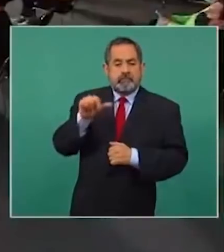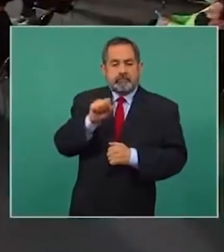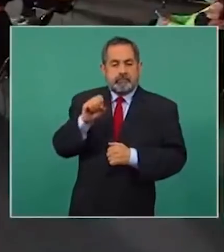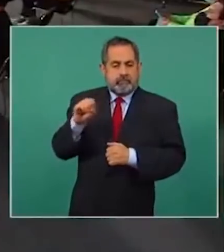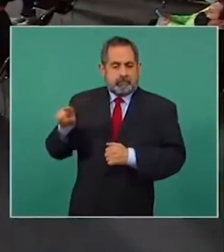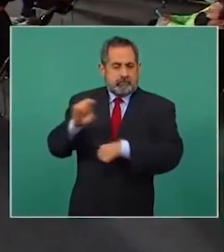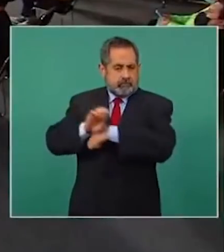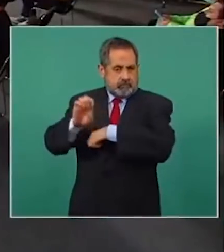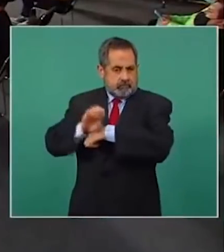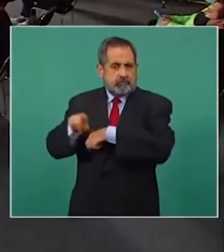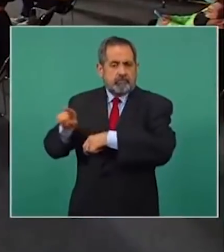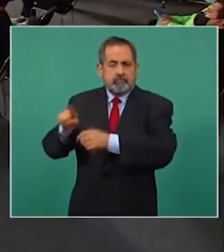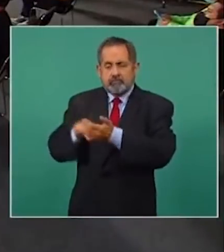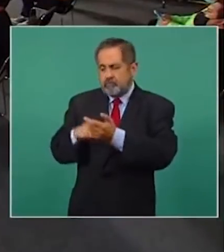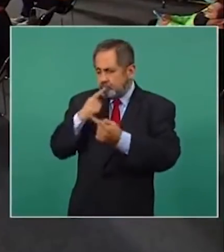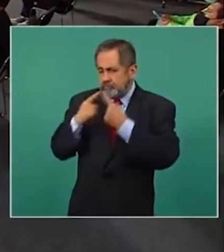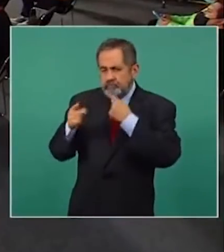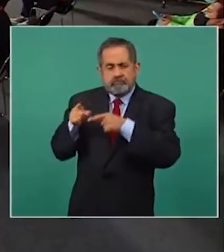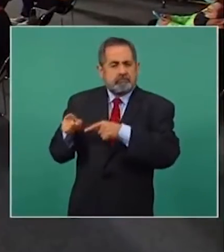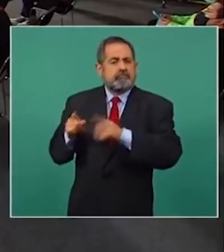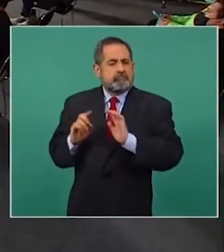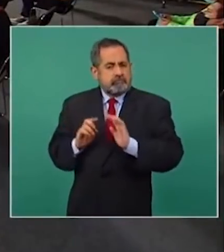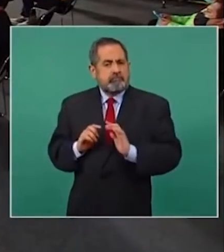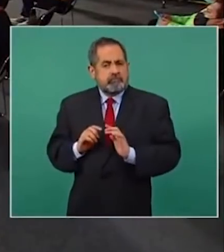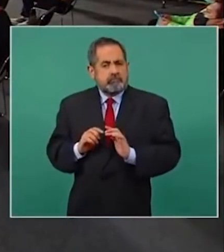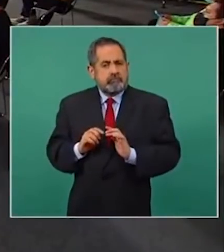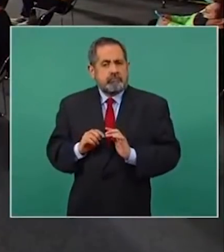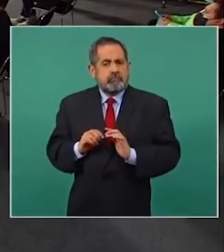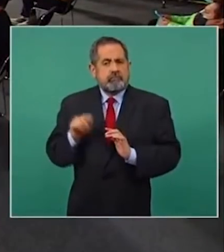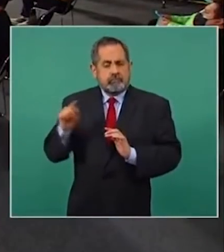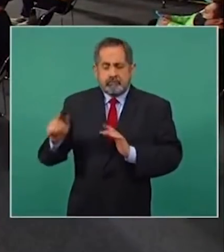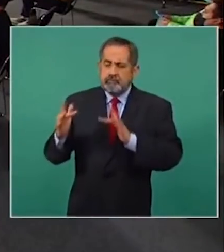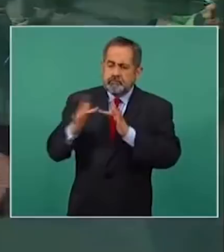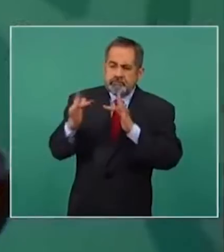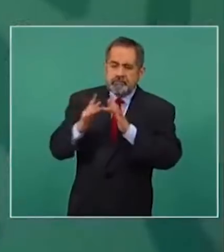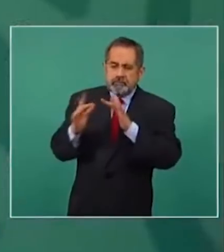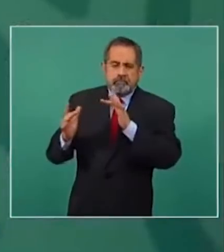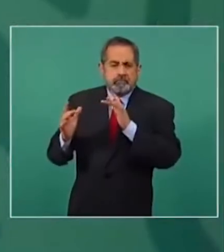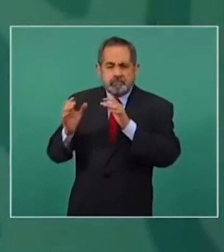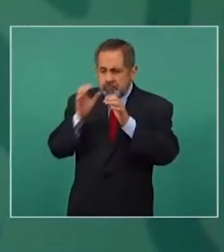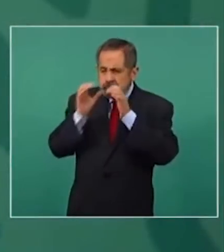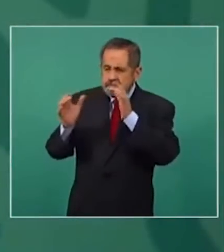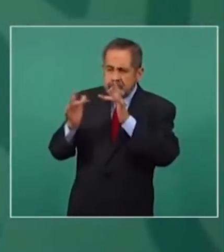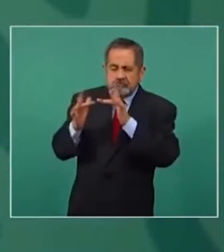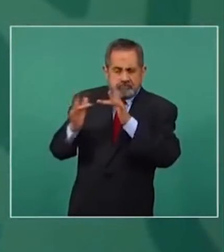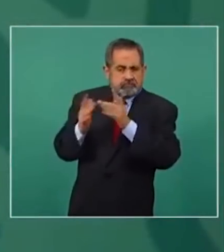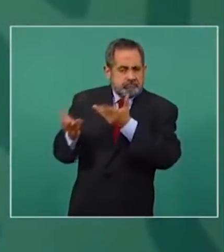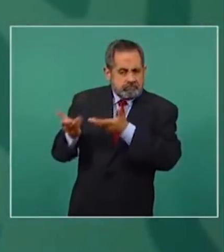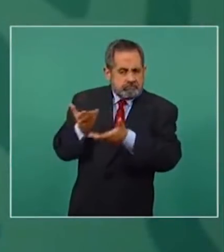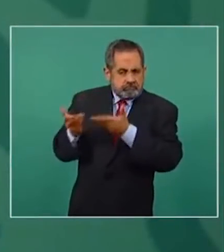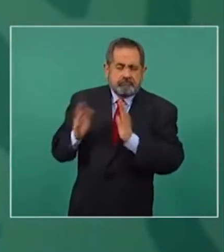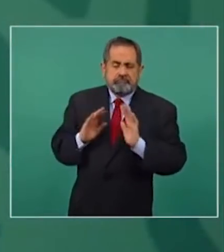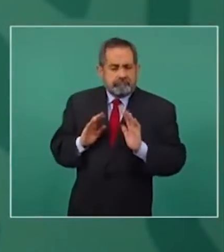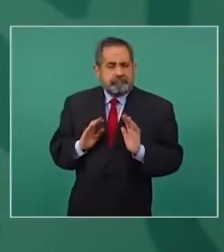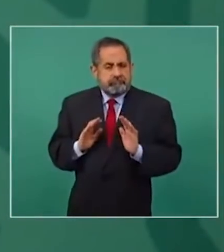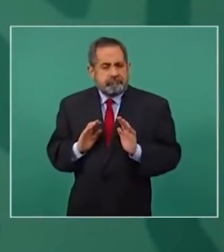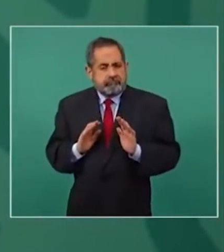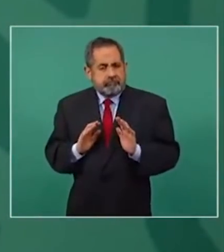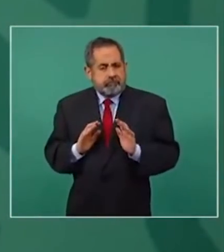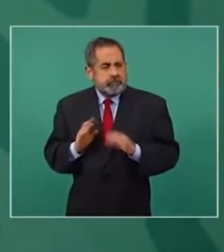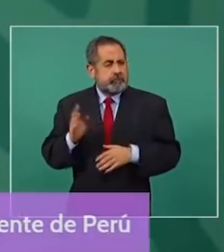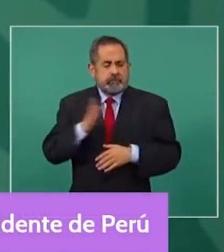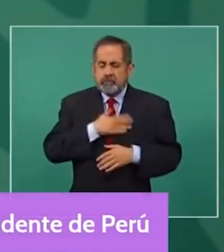ha estado en comunicación con nosotros y hay